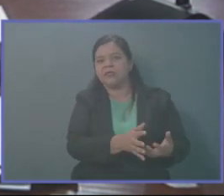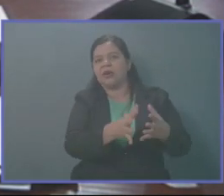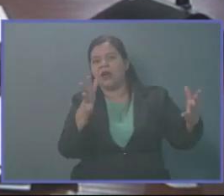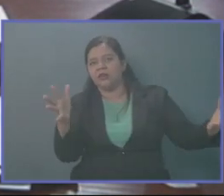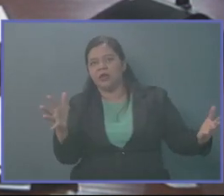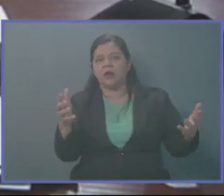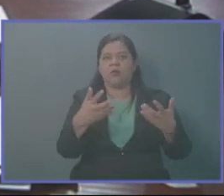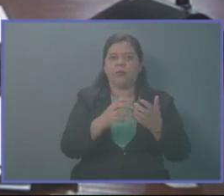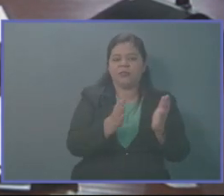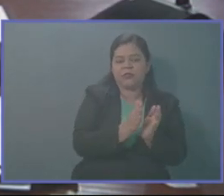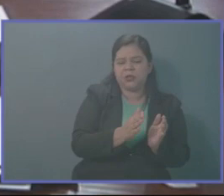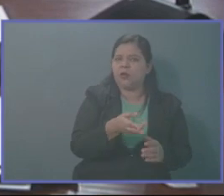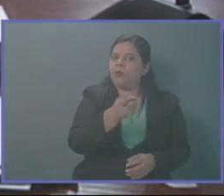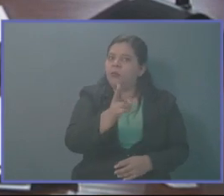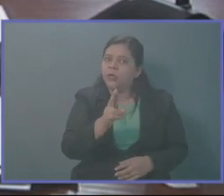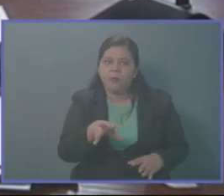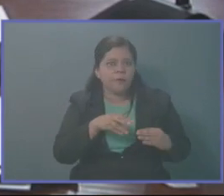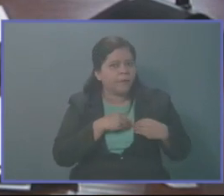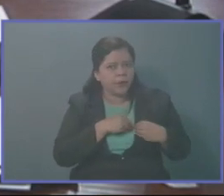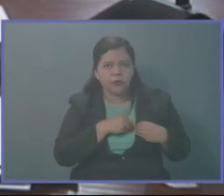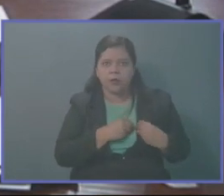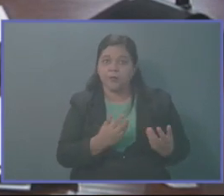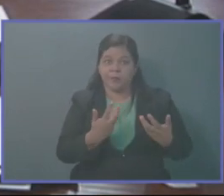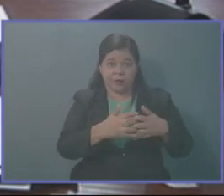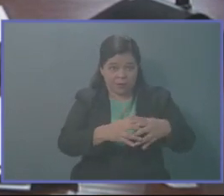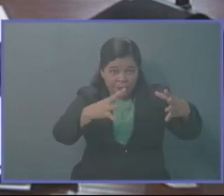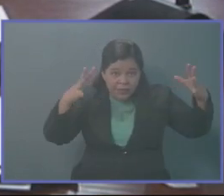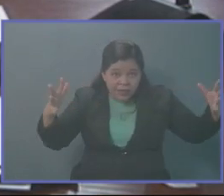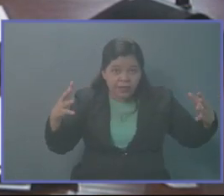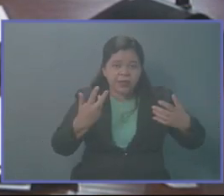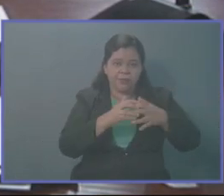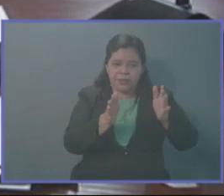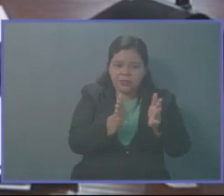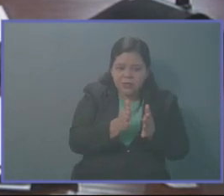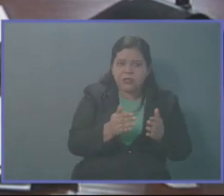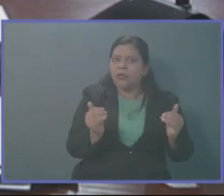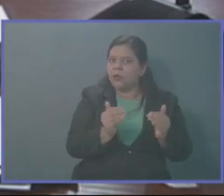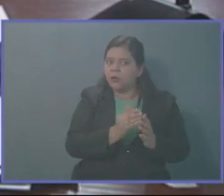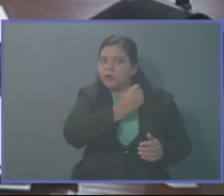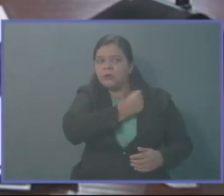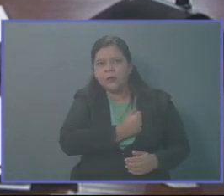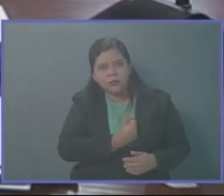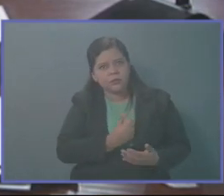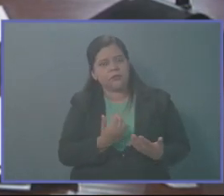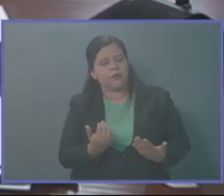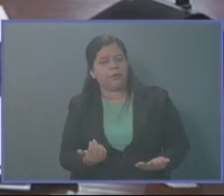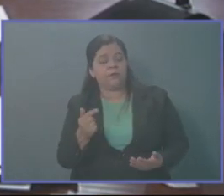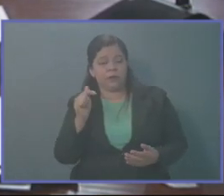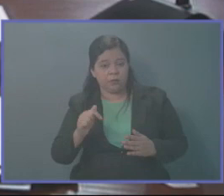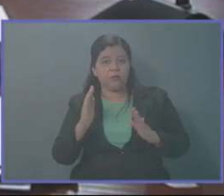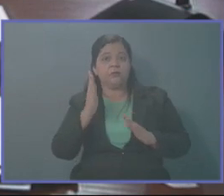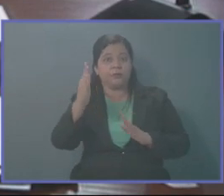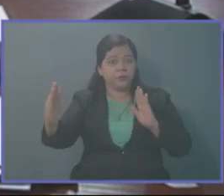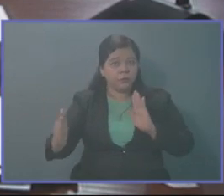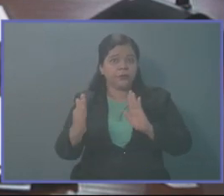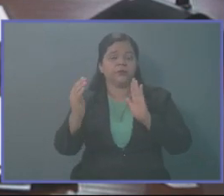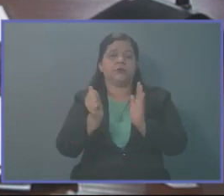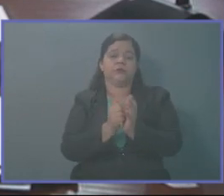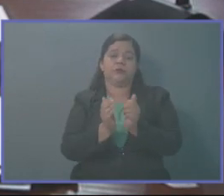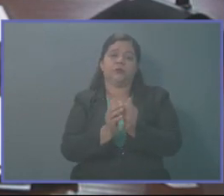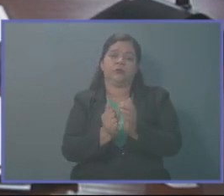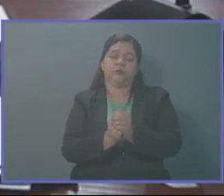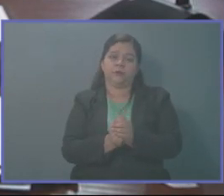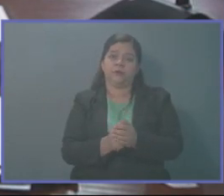mismos impactos, pequeños o grandes se han visto en las dificultades que se tendrán que seguir enfrentando, y por